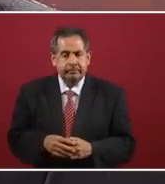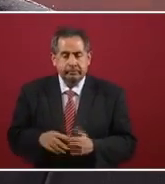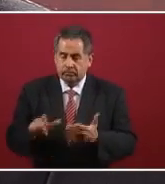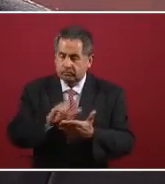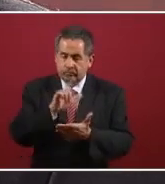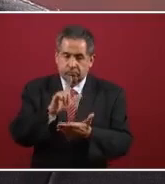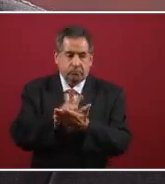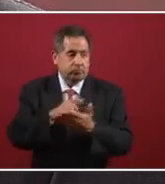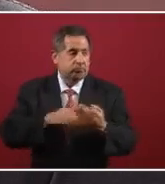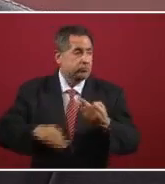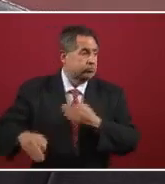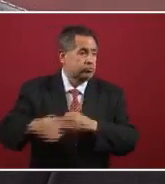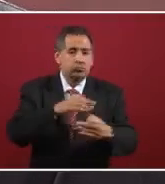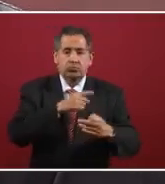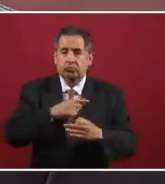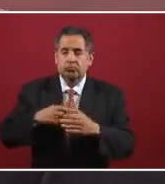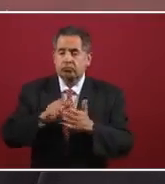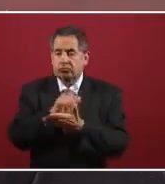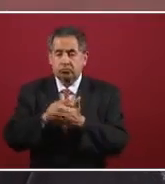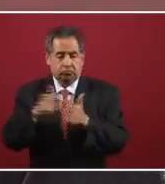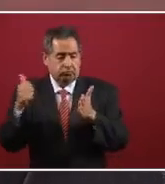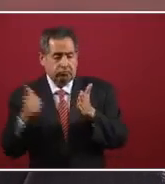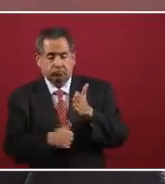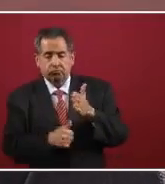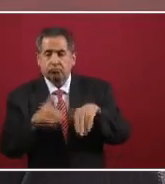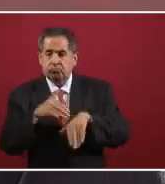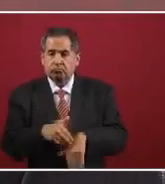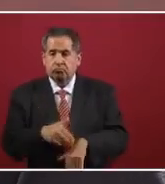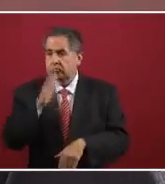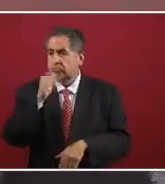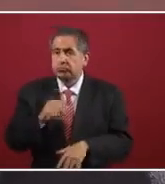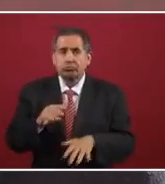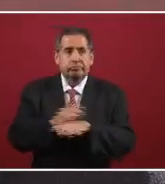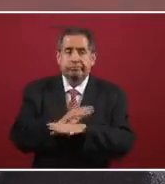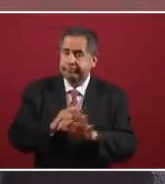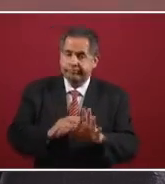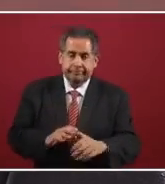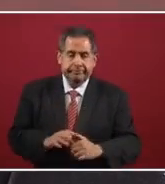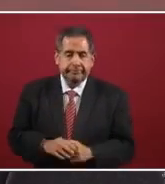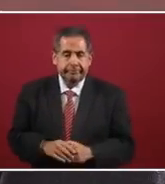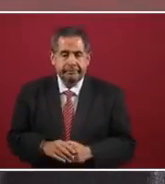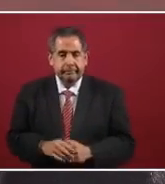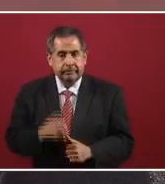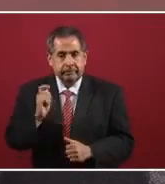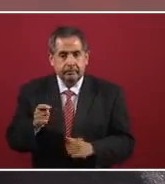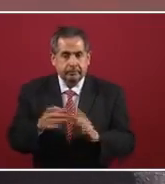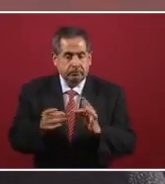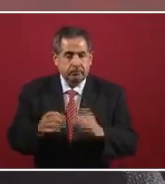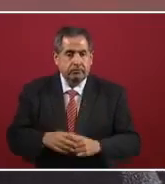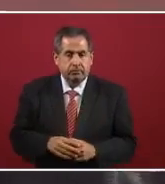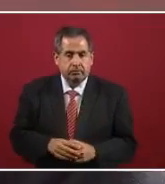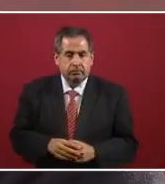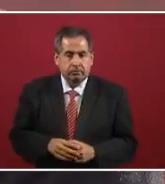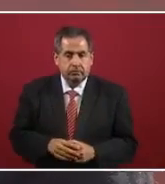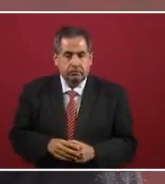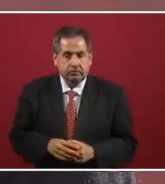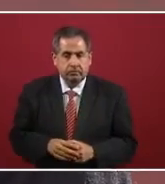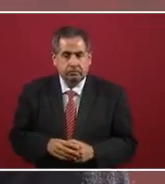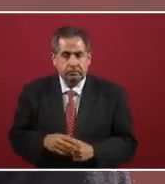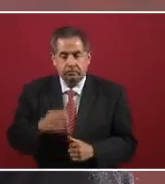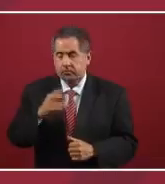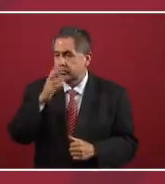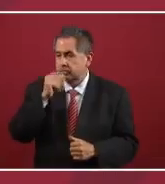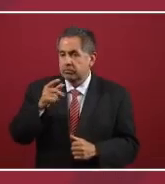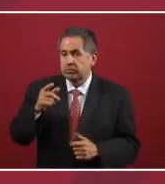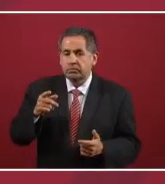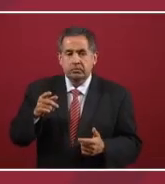Derecho. No se pueden imponer las cosas. No se puede desconocer